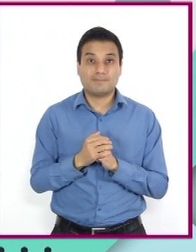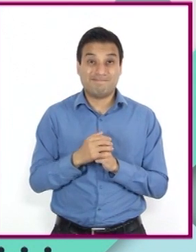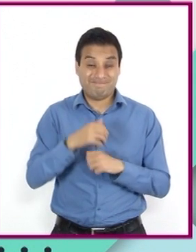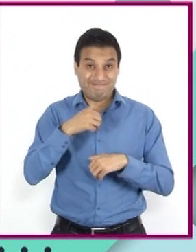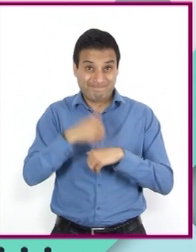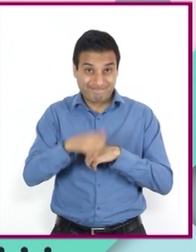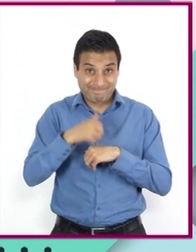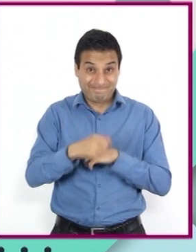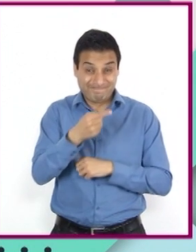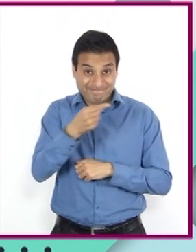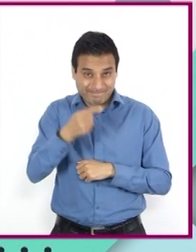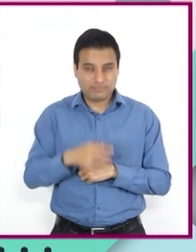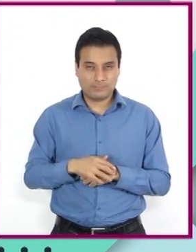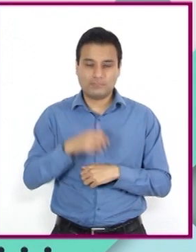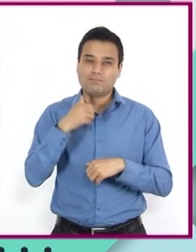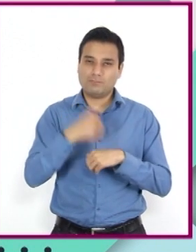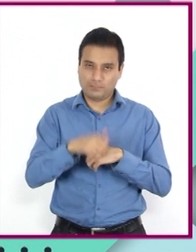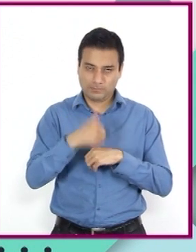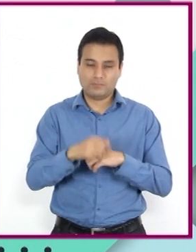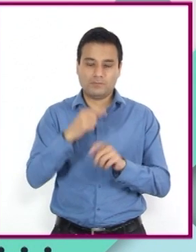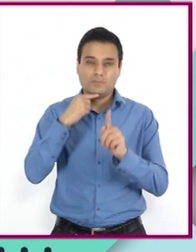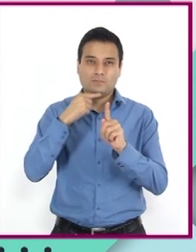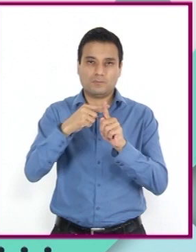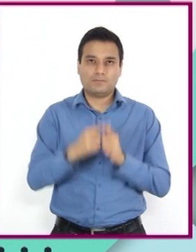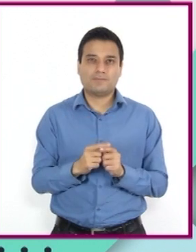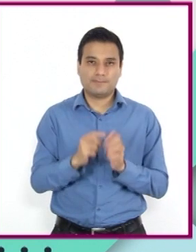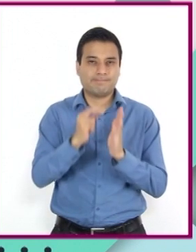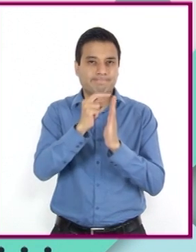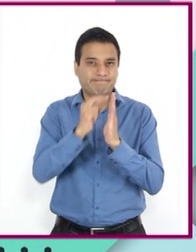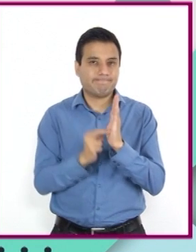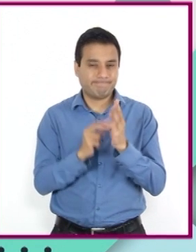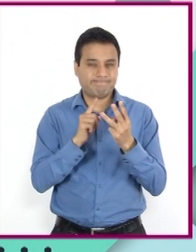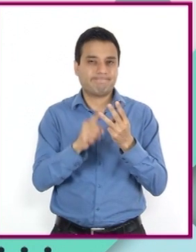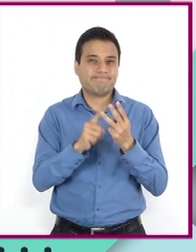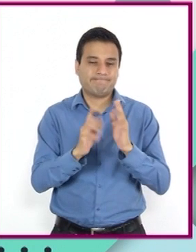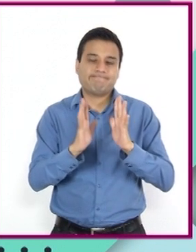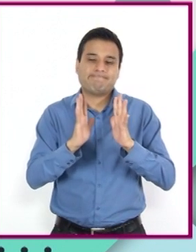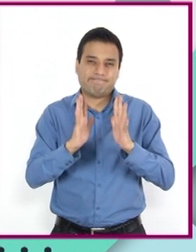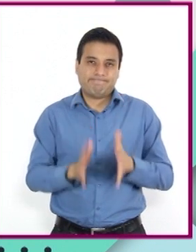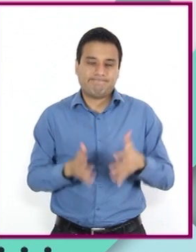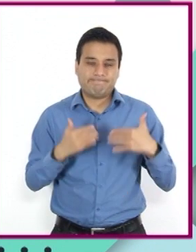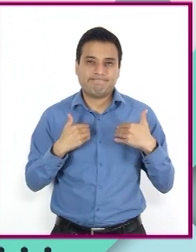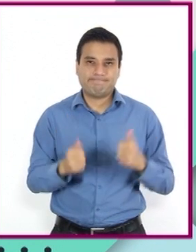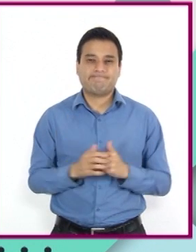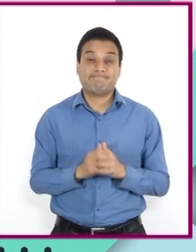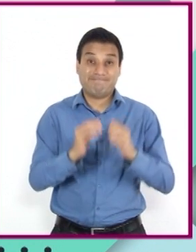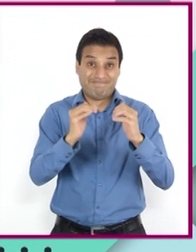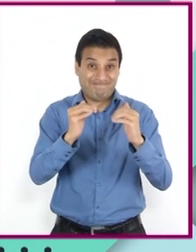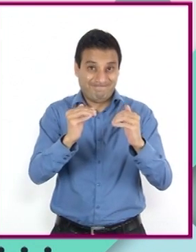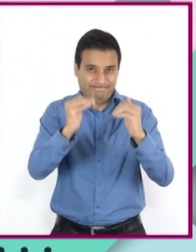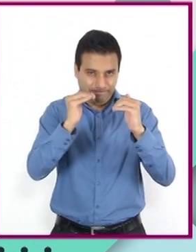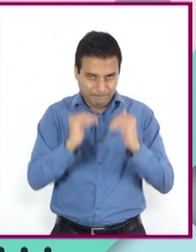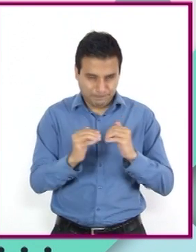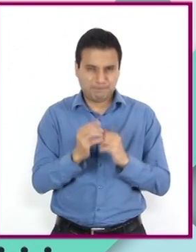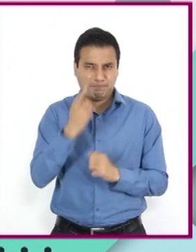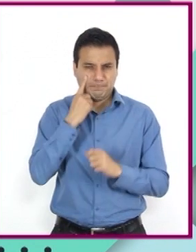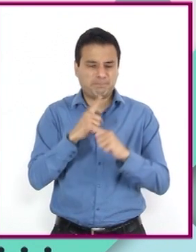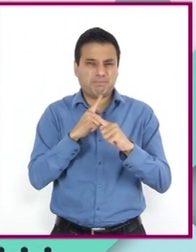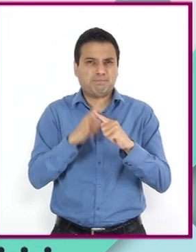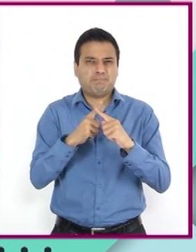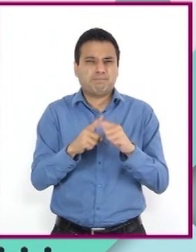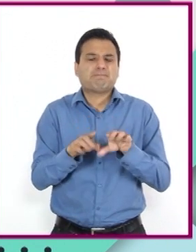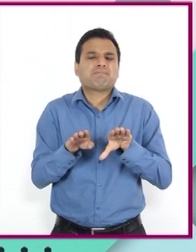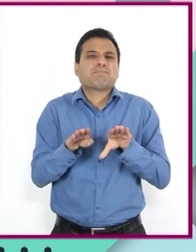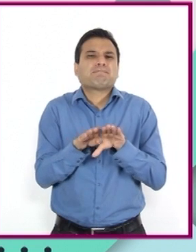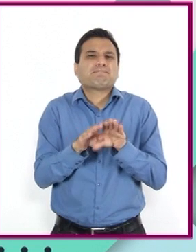Ya tenemos una tercera regla para dividir números enteros. Ahora el argumento multiplicativo